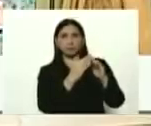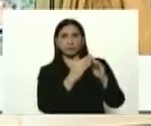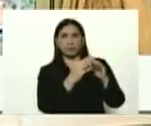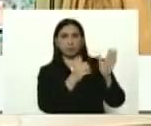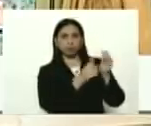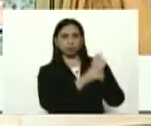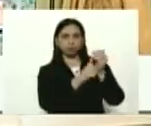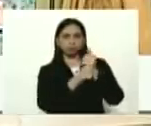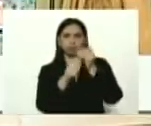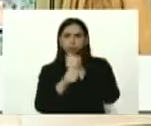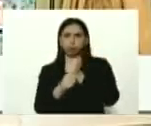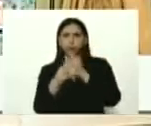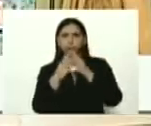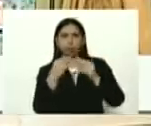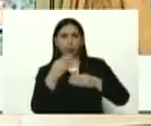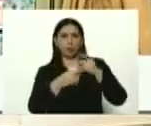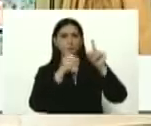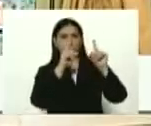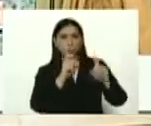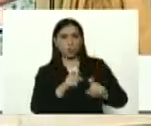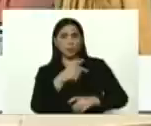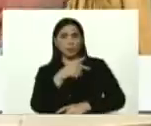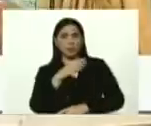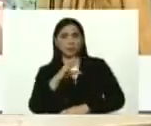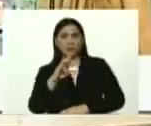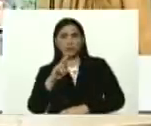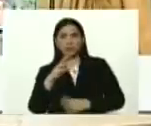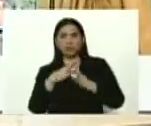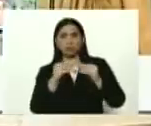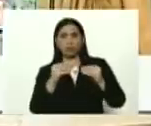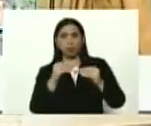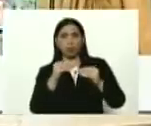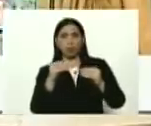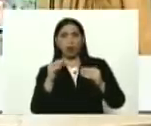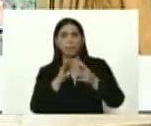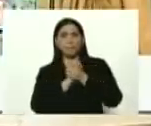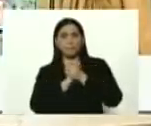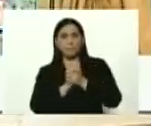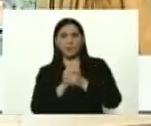detectando todo, haciendo la prueba del PCR y a todos los vecinos y amigos.